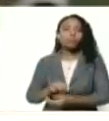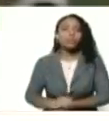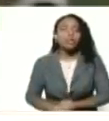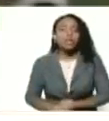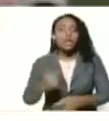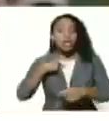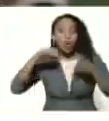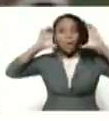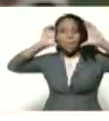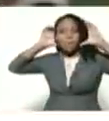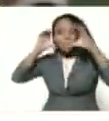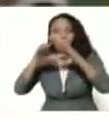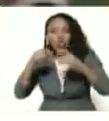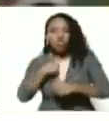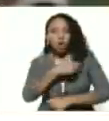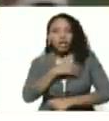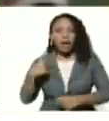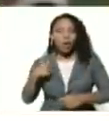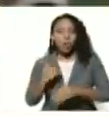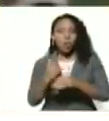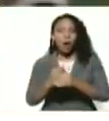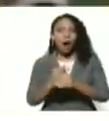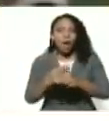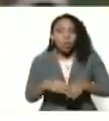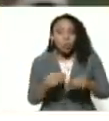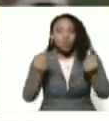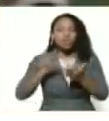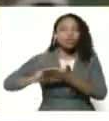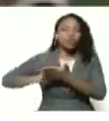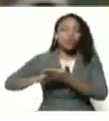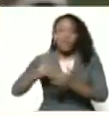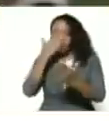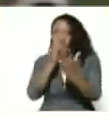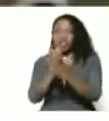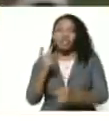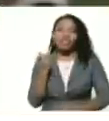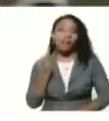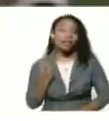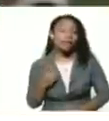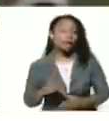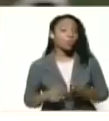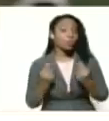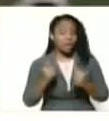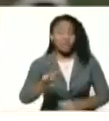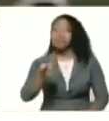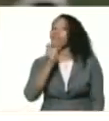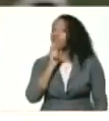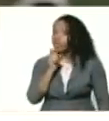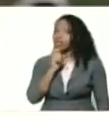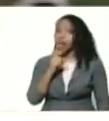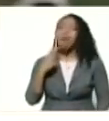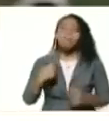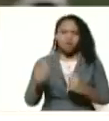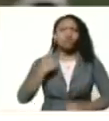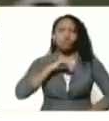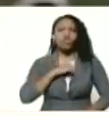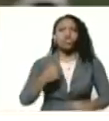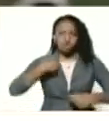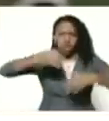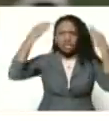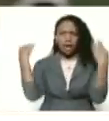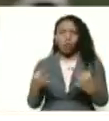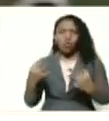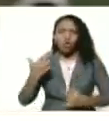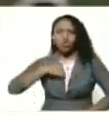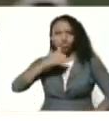estoy concentrado en recuperarnos. Es el frente que falta recuperarnos. Difícil, pero lo vamos a lograr. Tengan